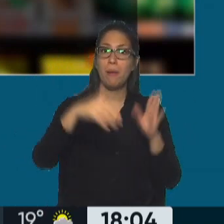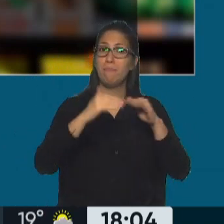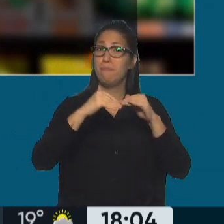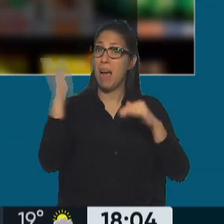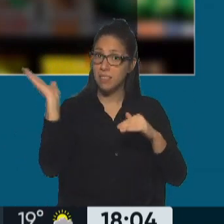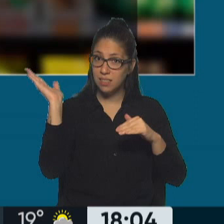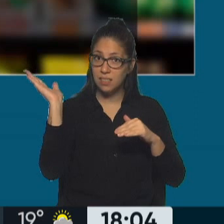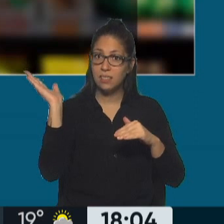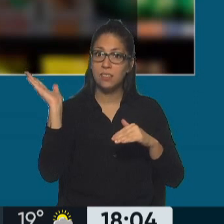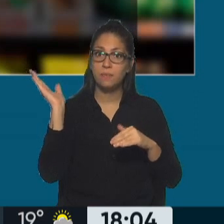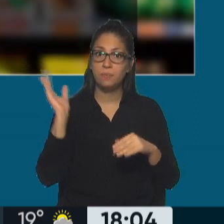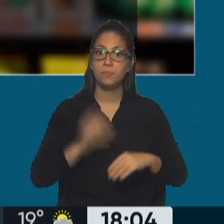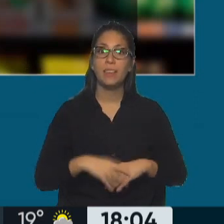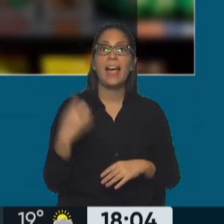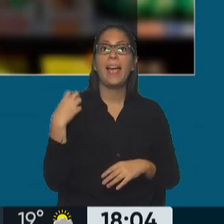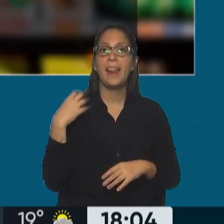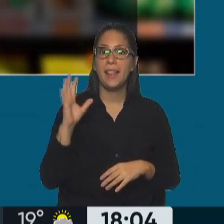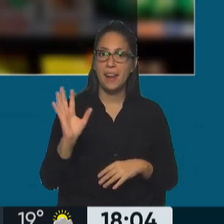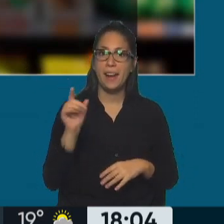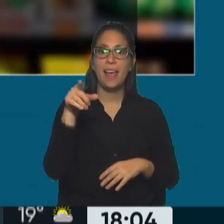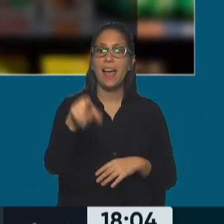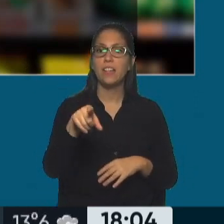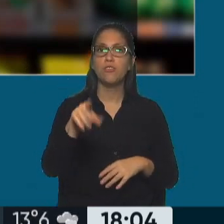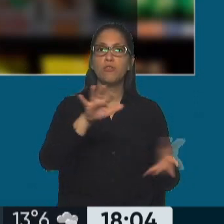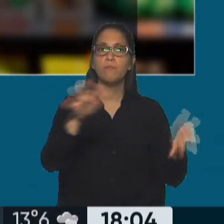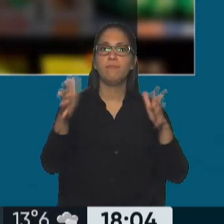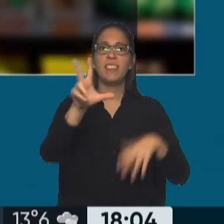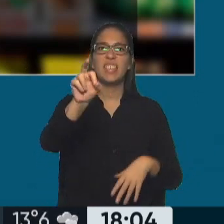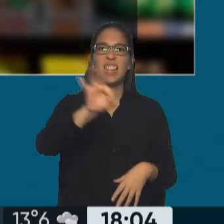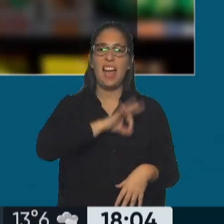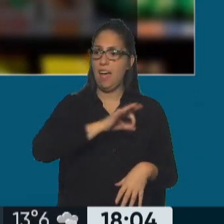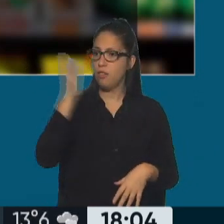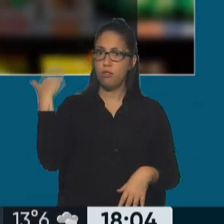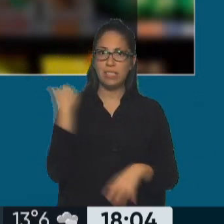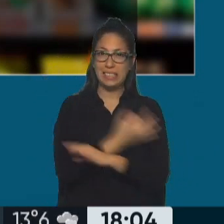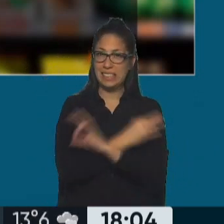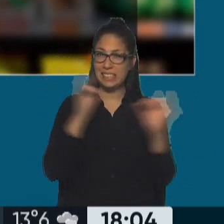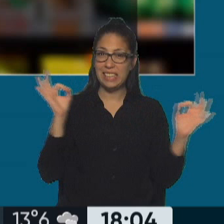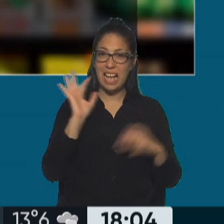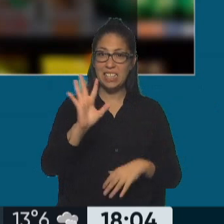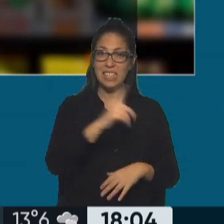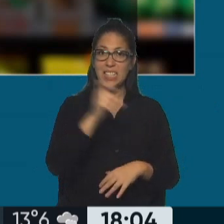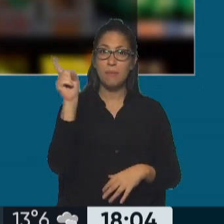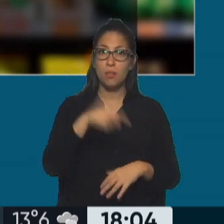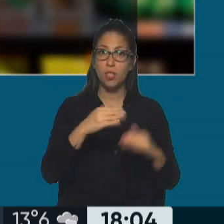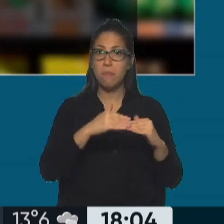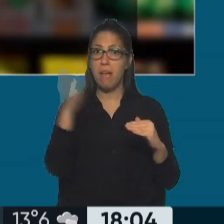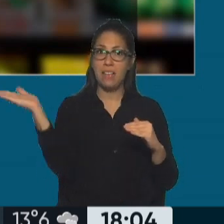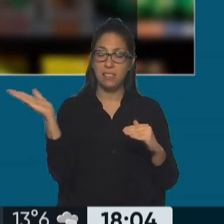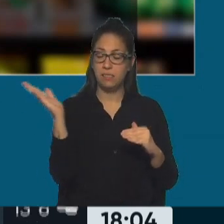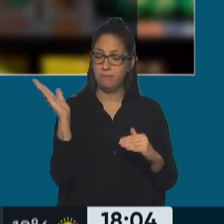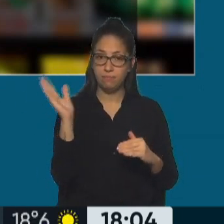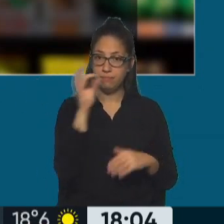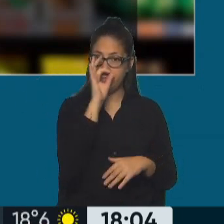104,3 el índice general. Esto no ocurría hace más de 30 años en Argentina, un índice superior al 100% de inflación.